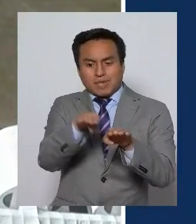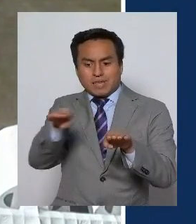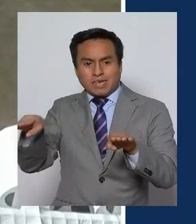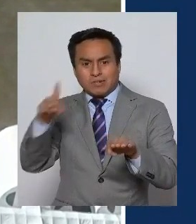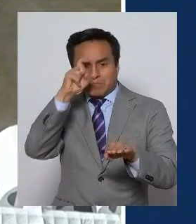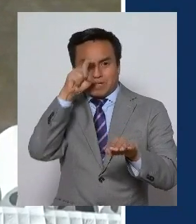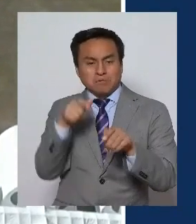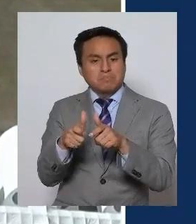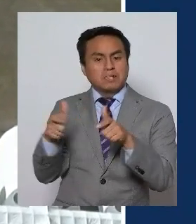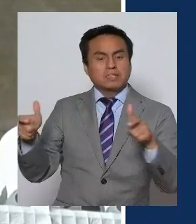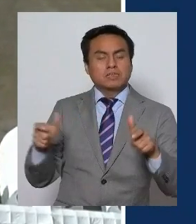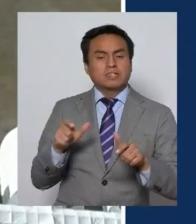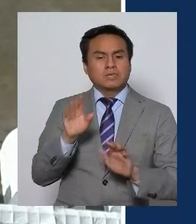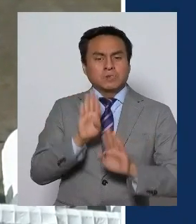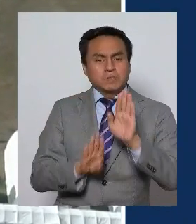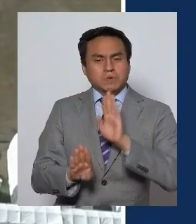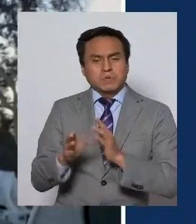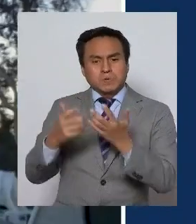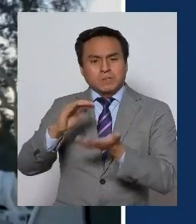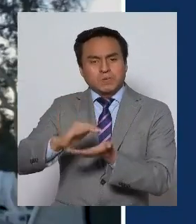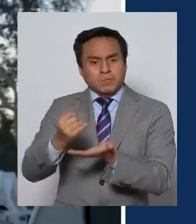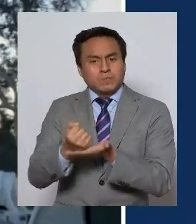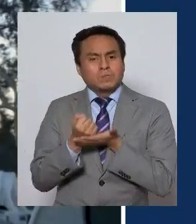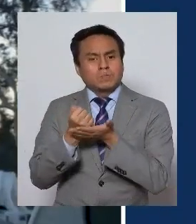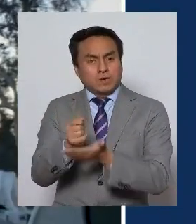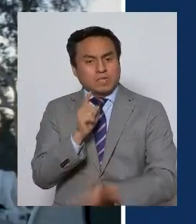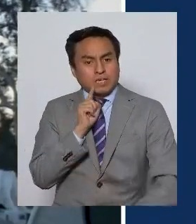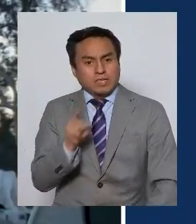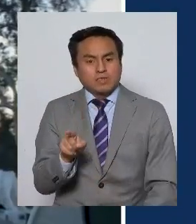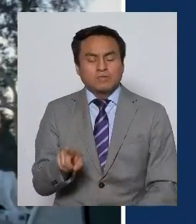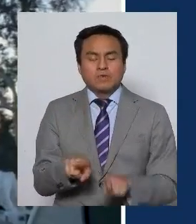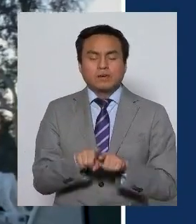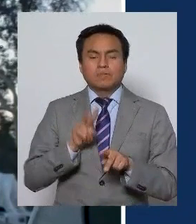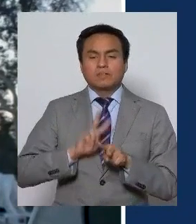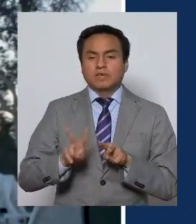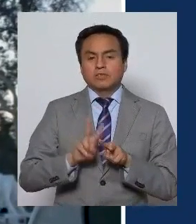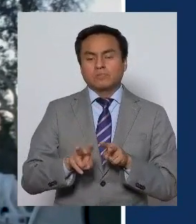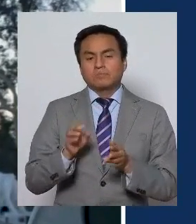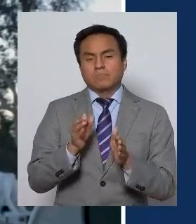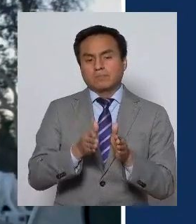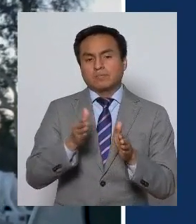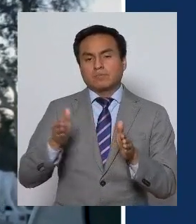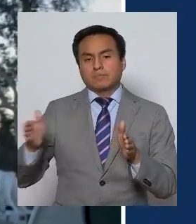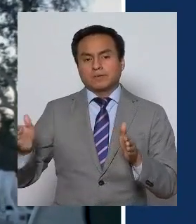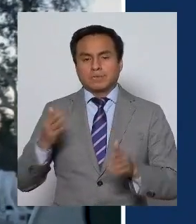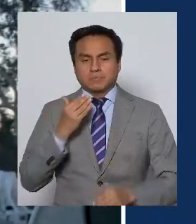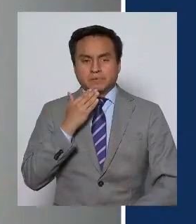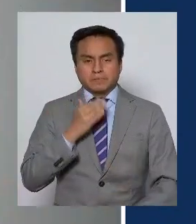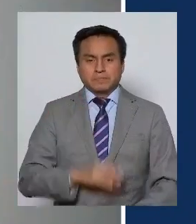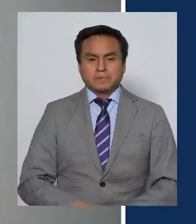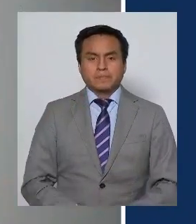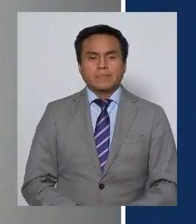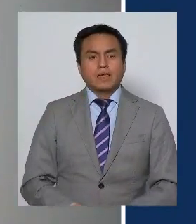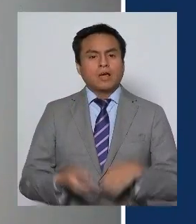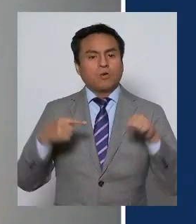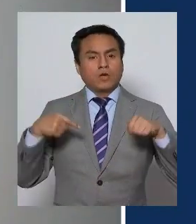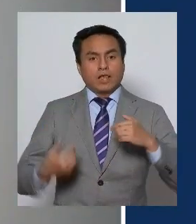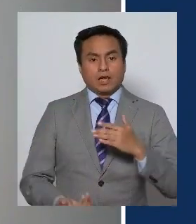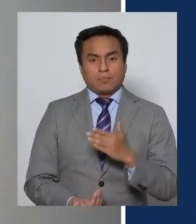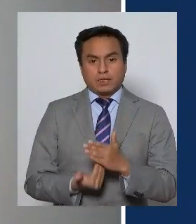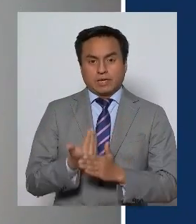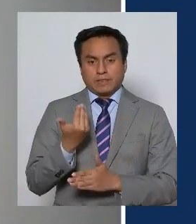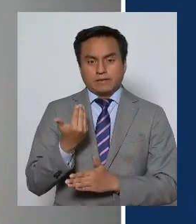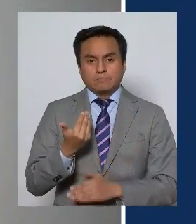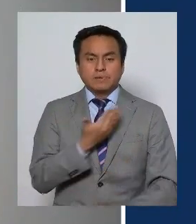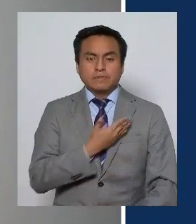de tratamiento intensivo y van a seguir haciéndolo en los próximos días. Hoy día en la mañana,